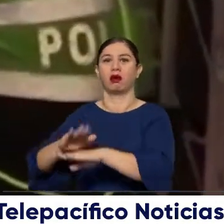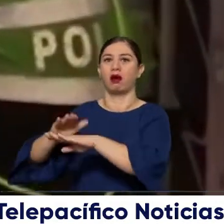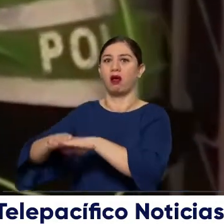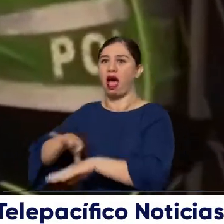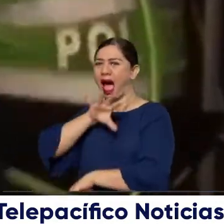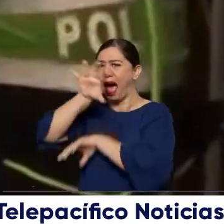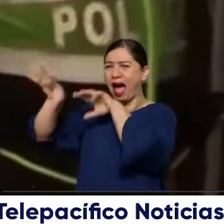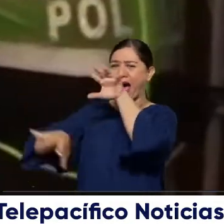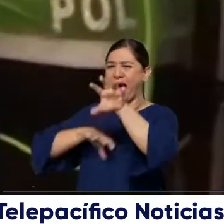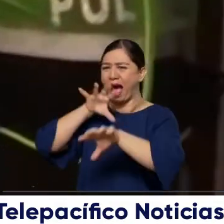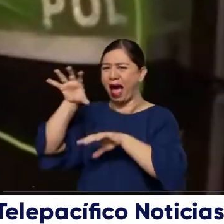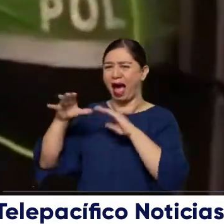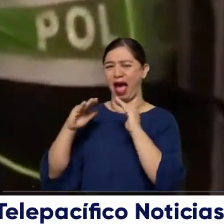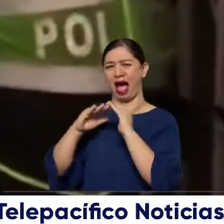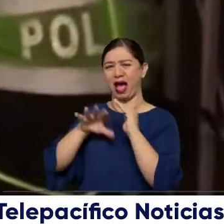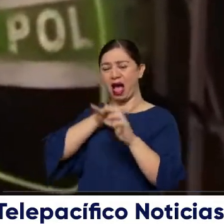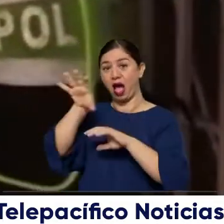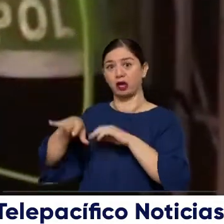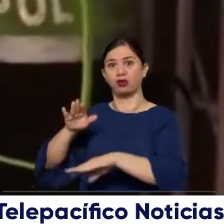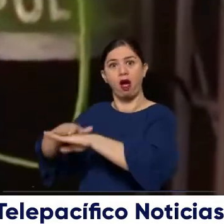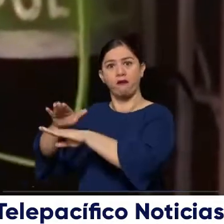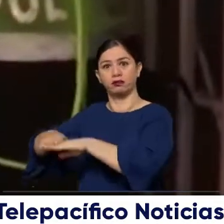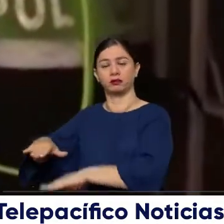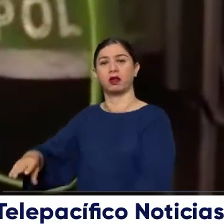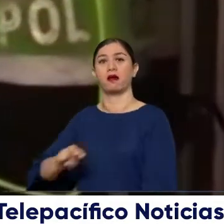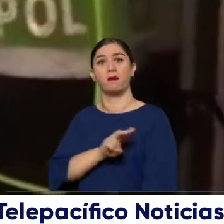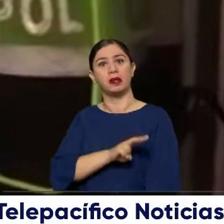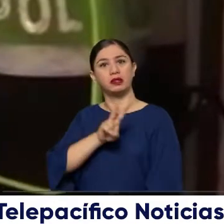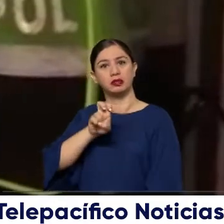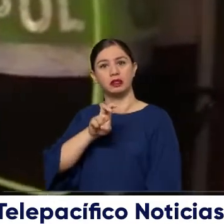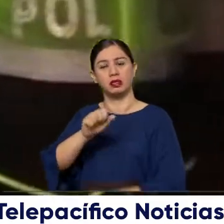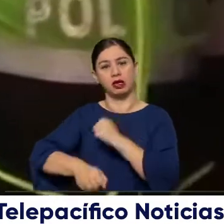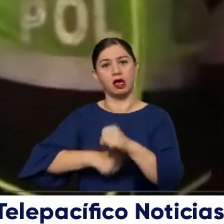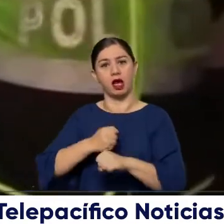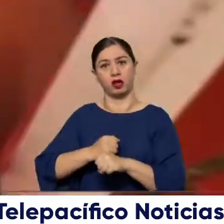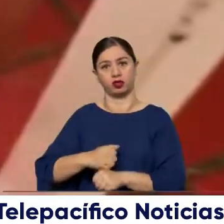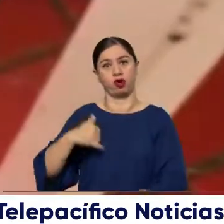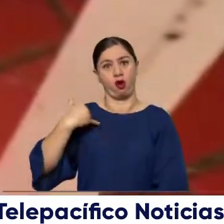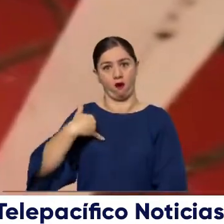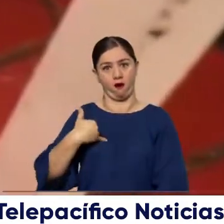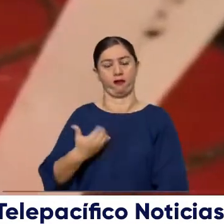gritos de las víctimas. El detenido de 27 años de edad presenta